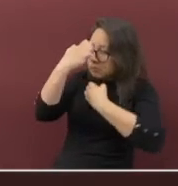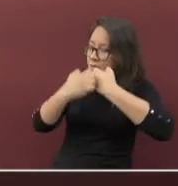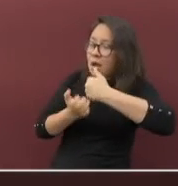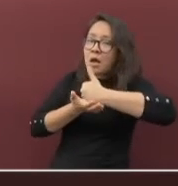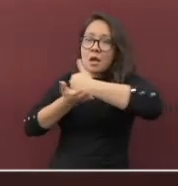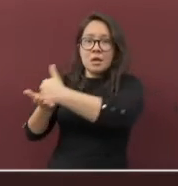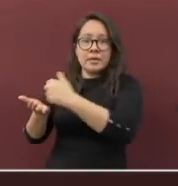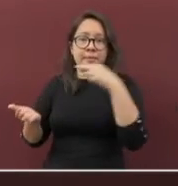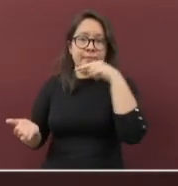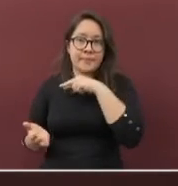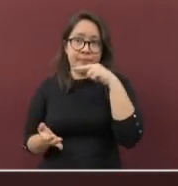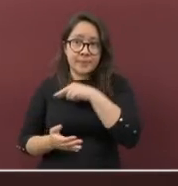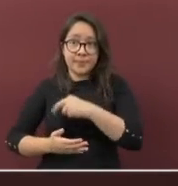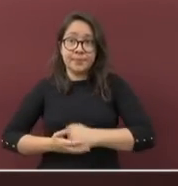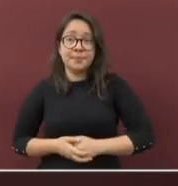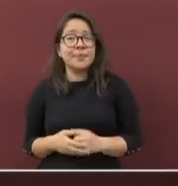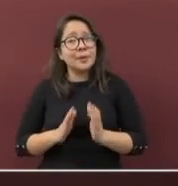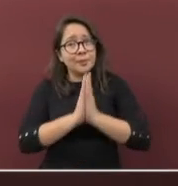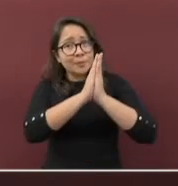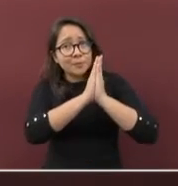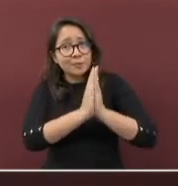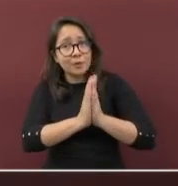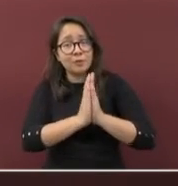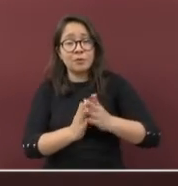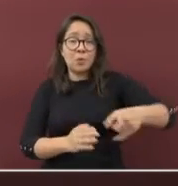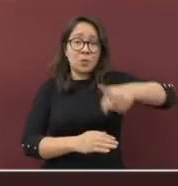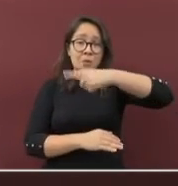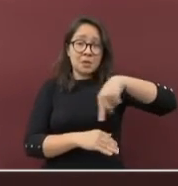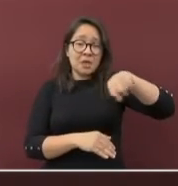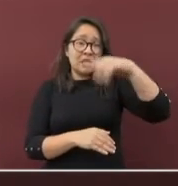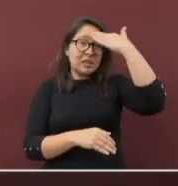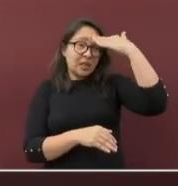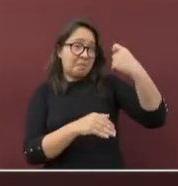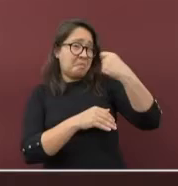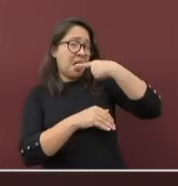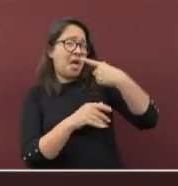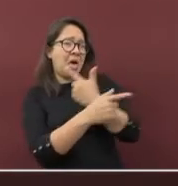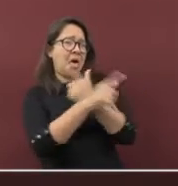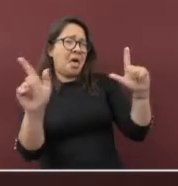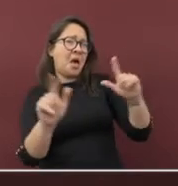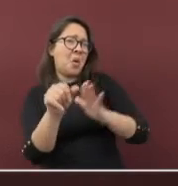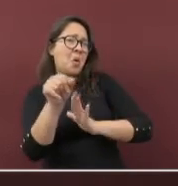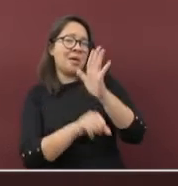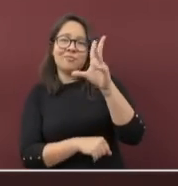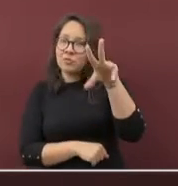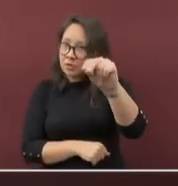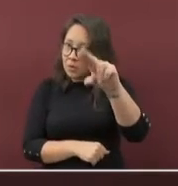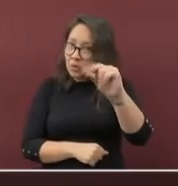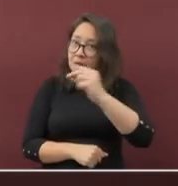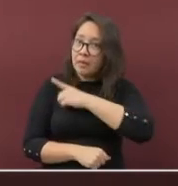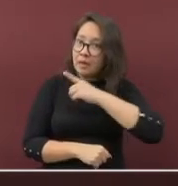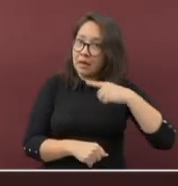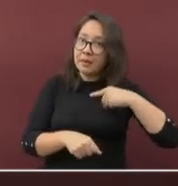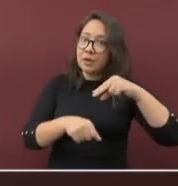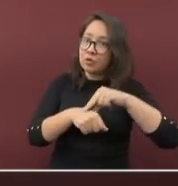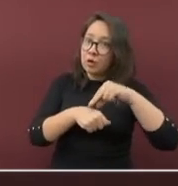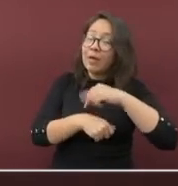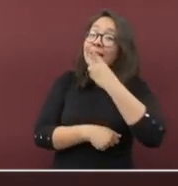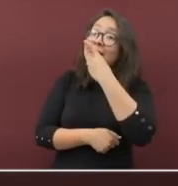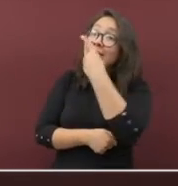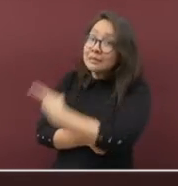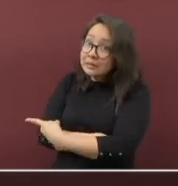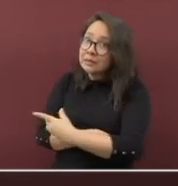manera oportuna y por favor no se automedique así mismo lo invitamos a continuar